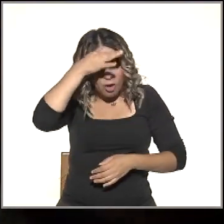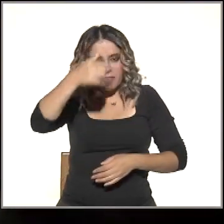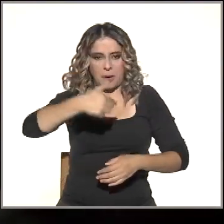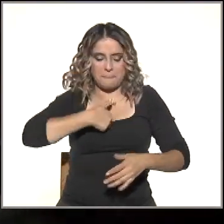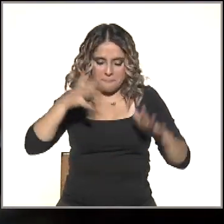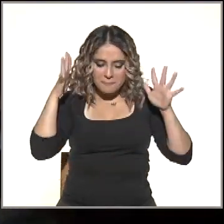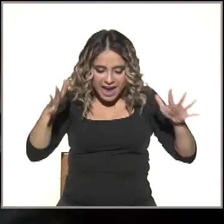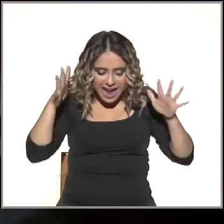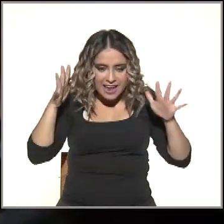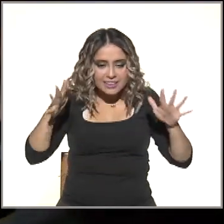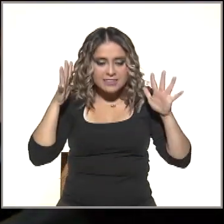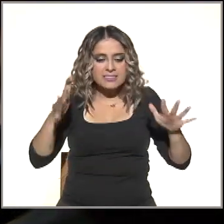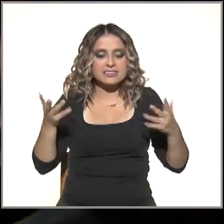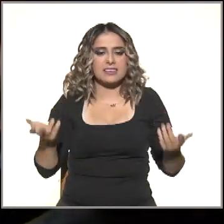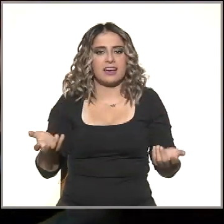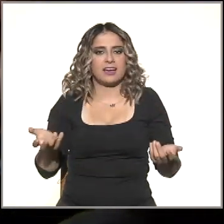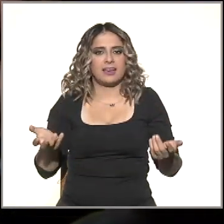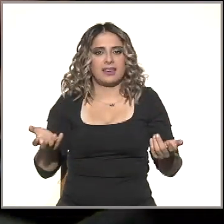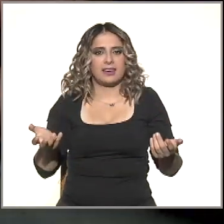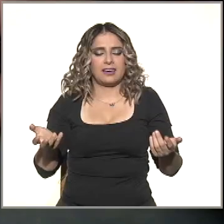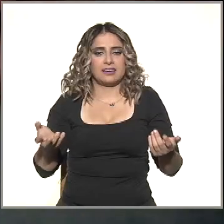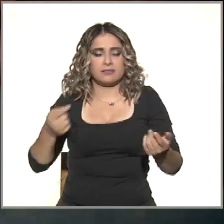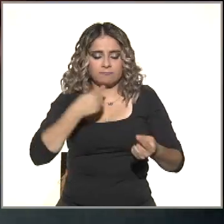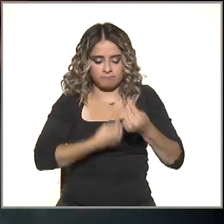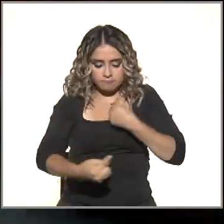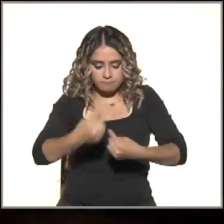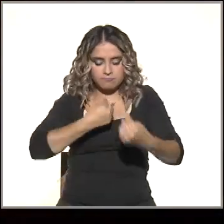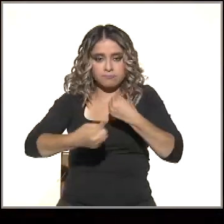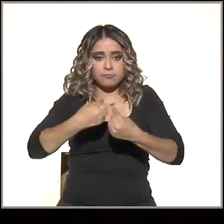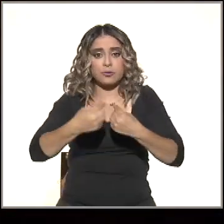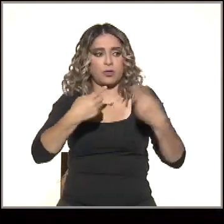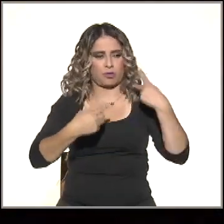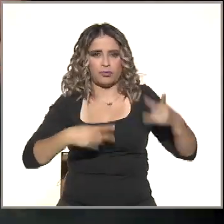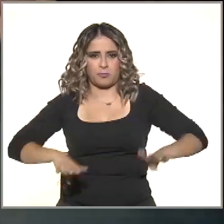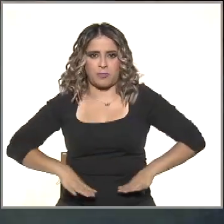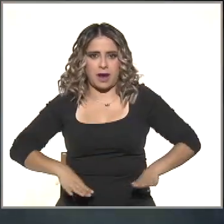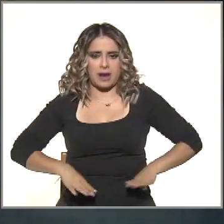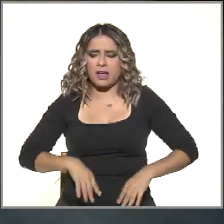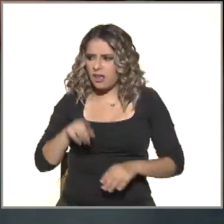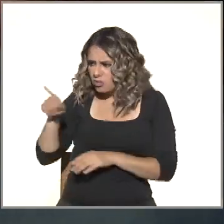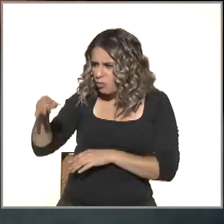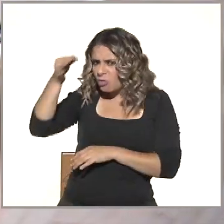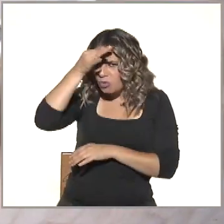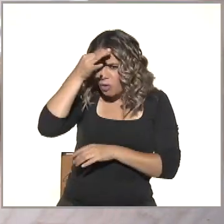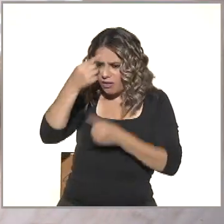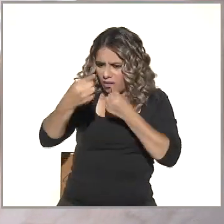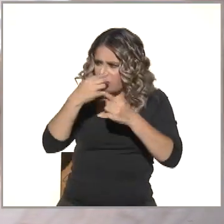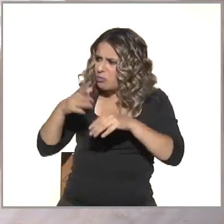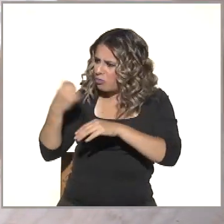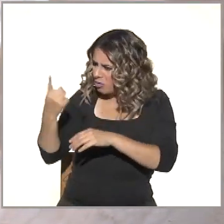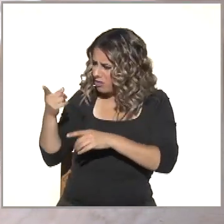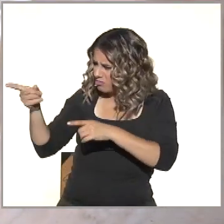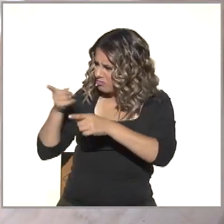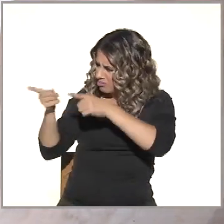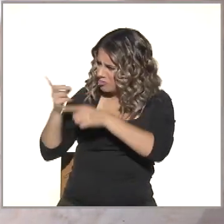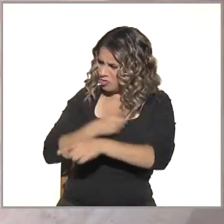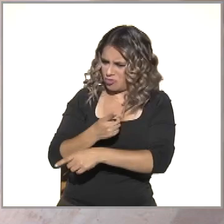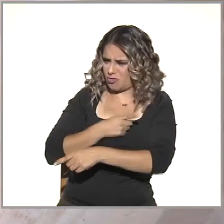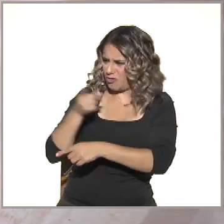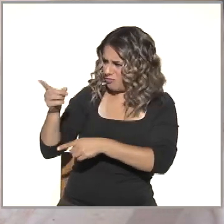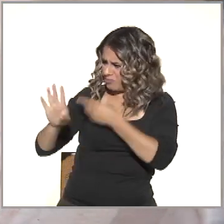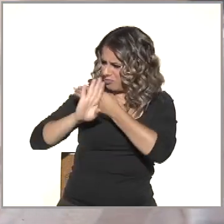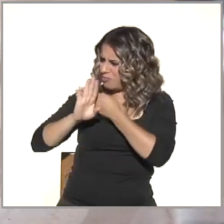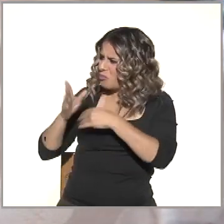mensa. Y fue mi pareja que me dijo, oye, ¿por qué te dices así? Y darme cuenta que